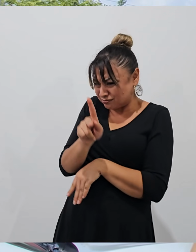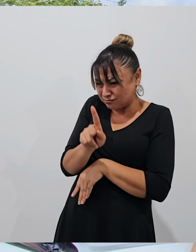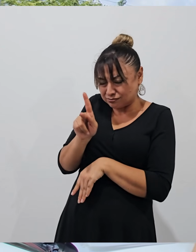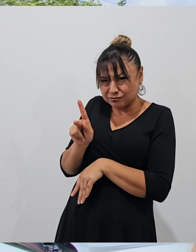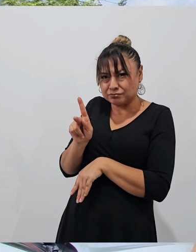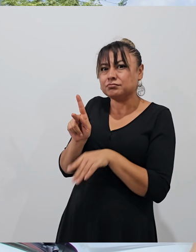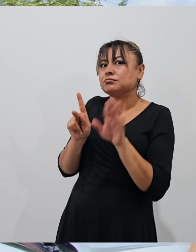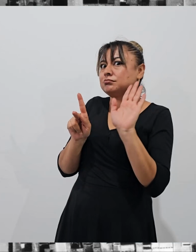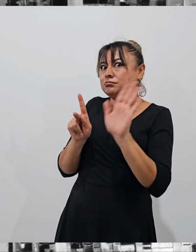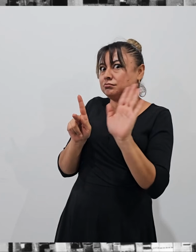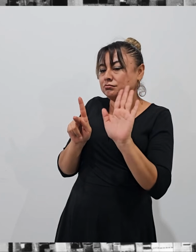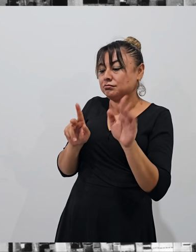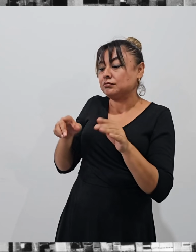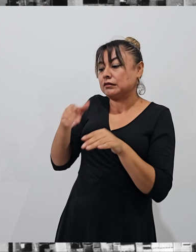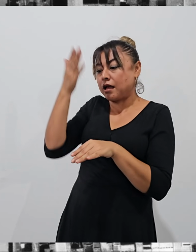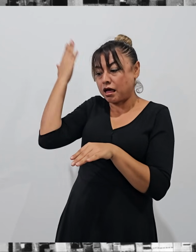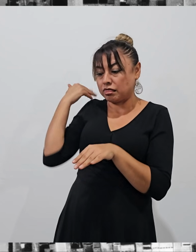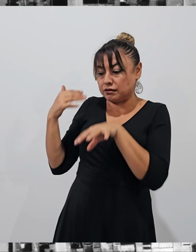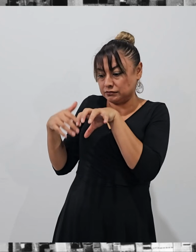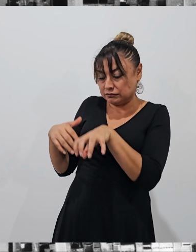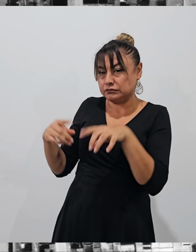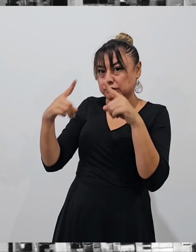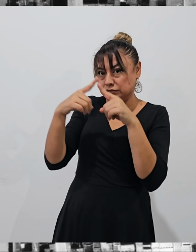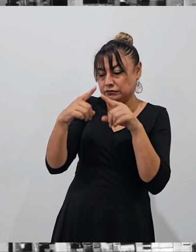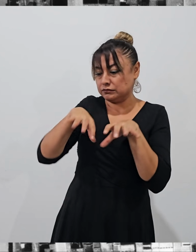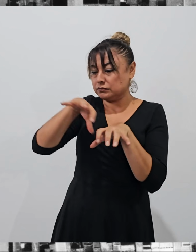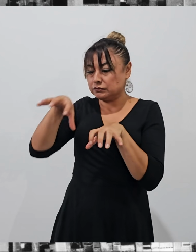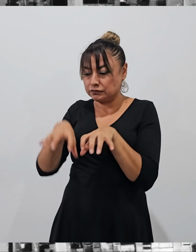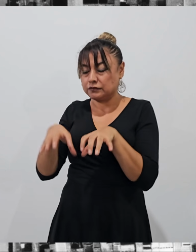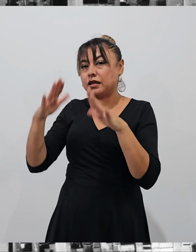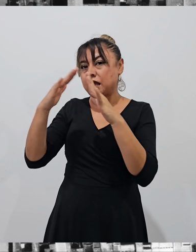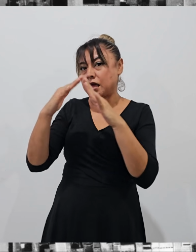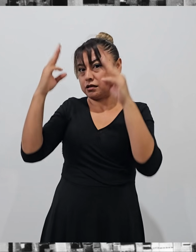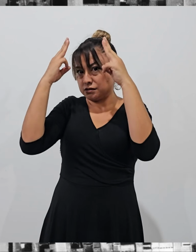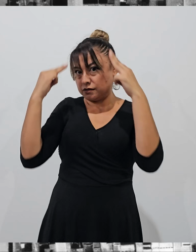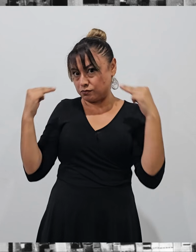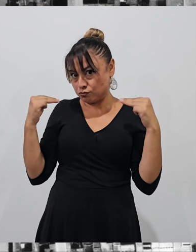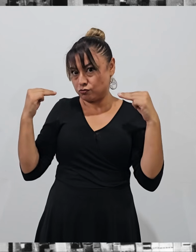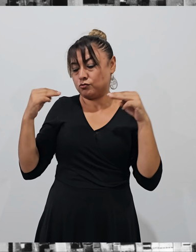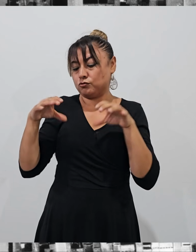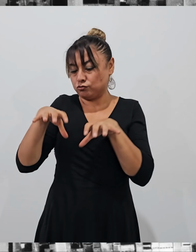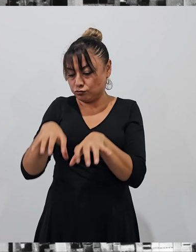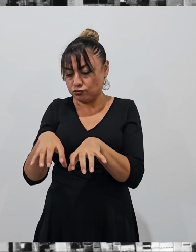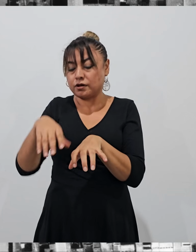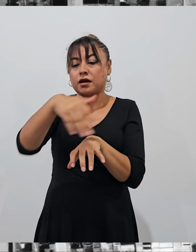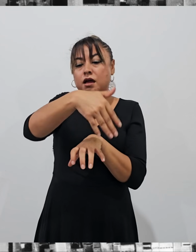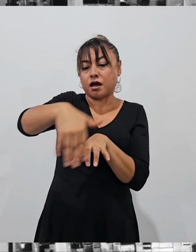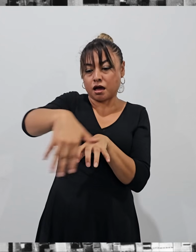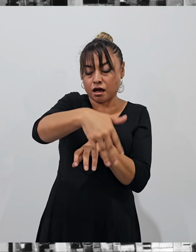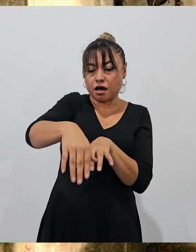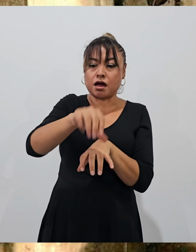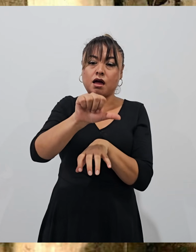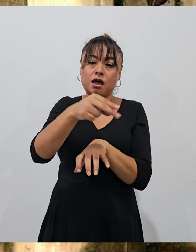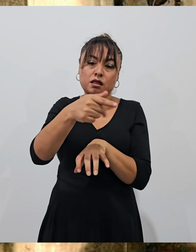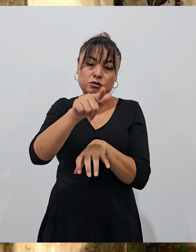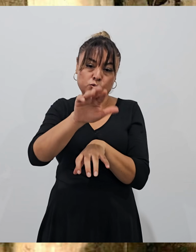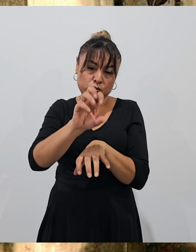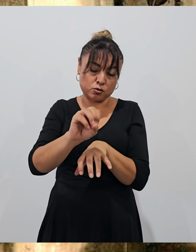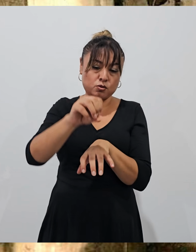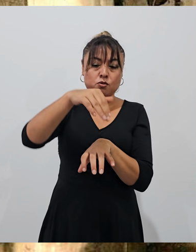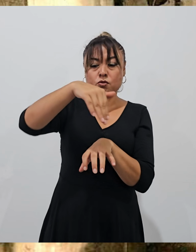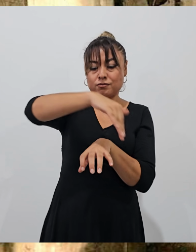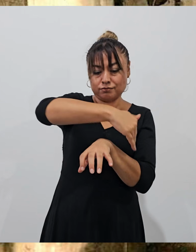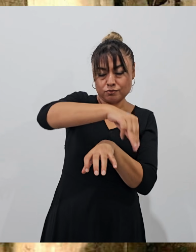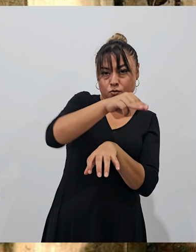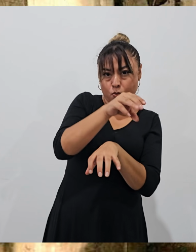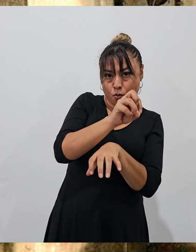conventual, cuya área ocupaba gran parte de la manzana comprendida por las calles de Moro, Angulo, Mezquitán y San Diego. Esta es una foto al